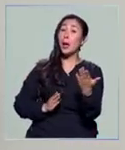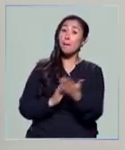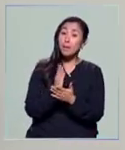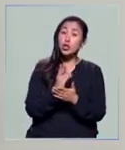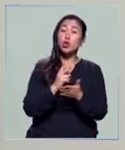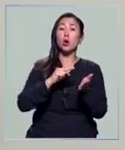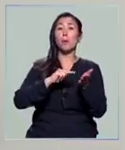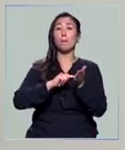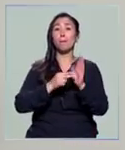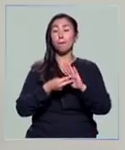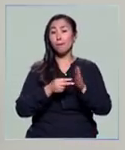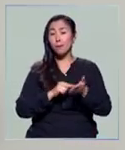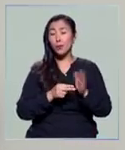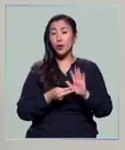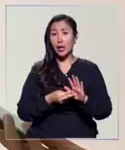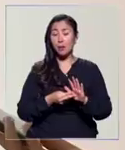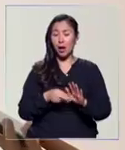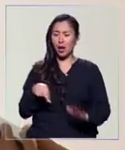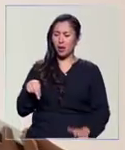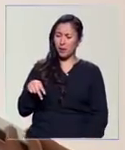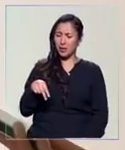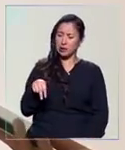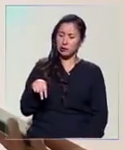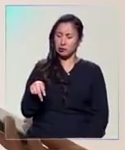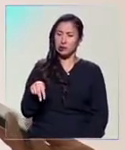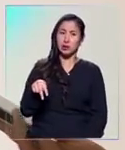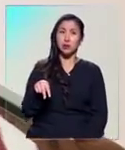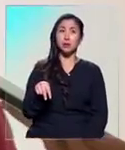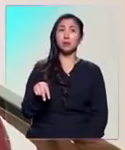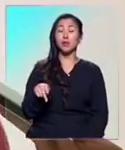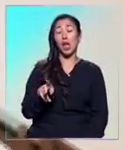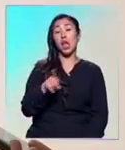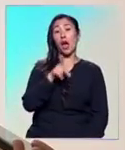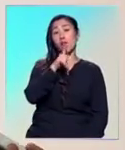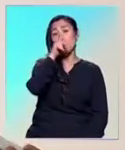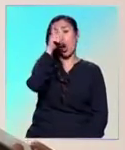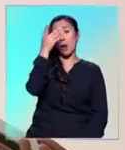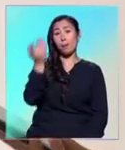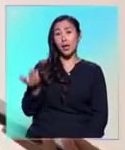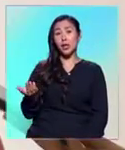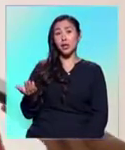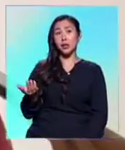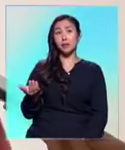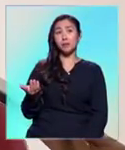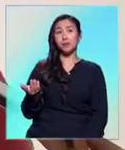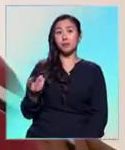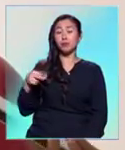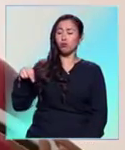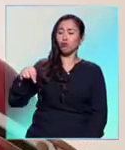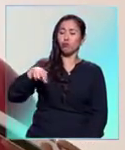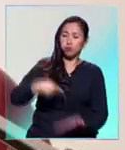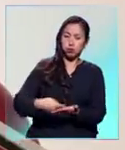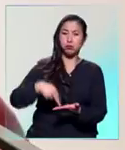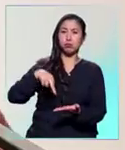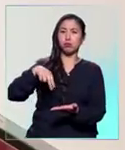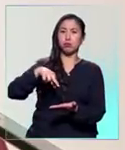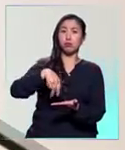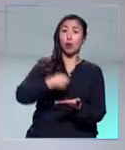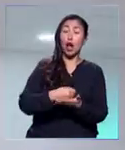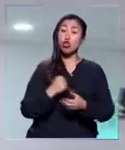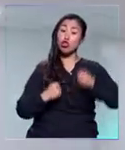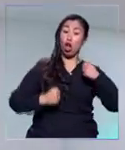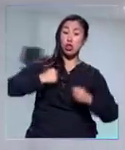problemas en la marcha y muy habitualmente se caía mientras él